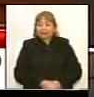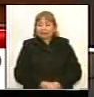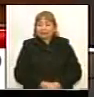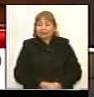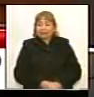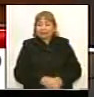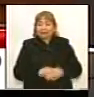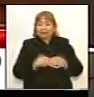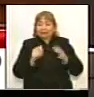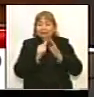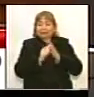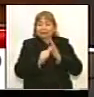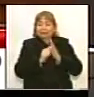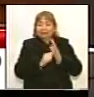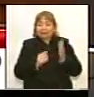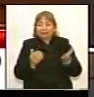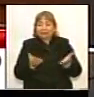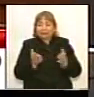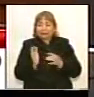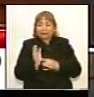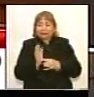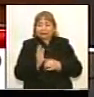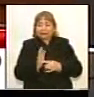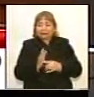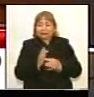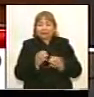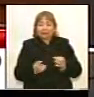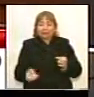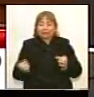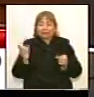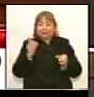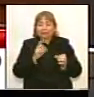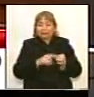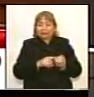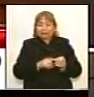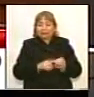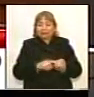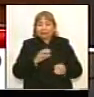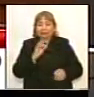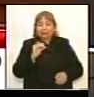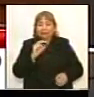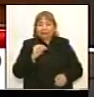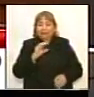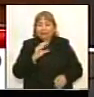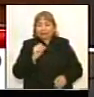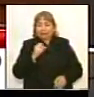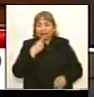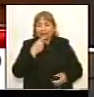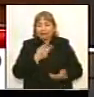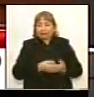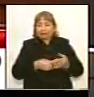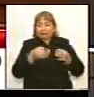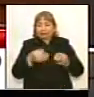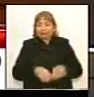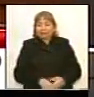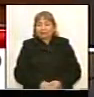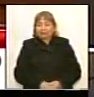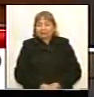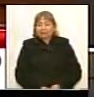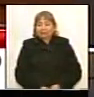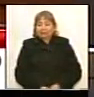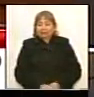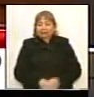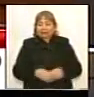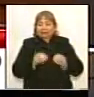este artículo donde señala incorporación de delitos de financiamiento ilícito de